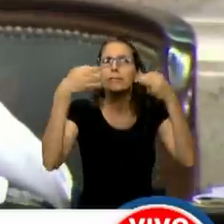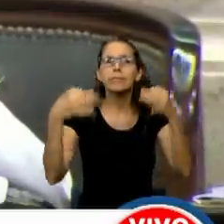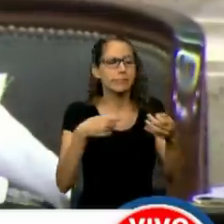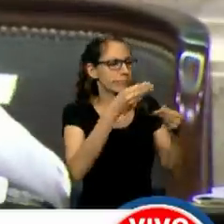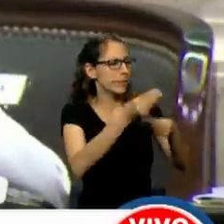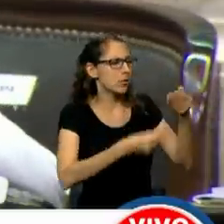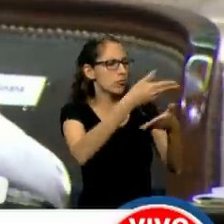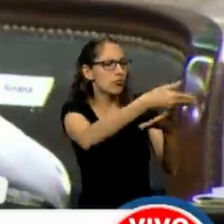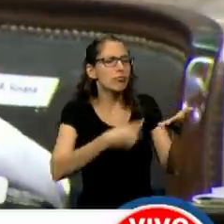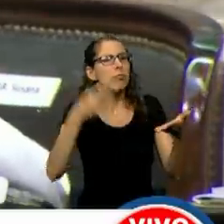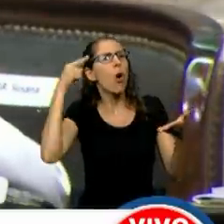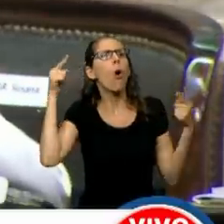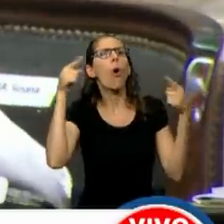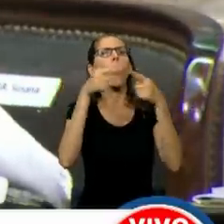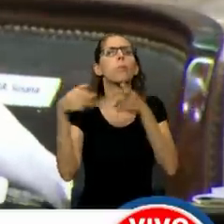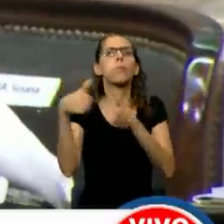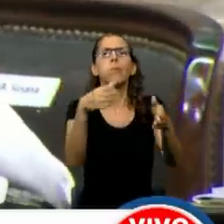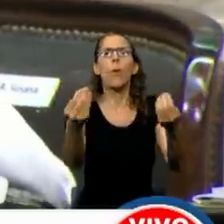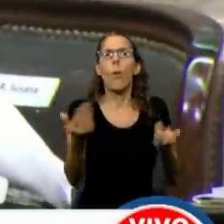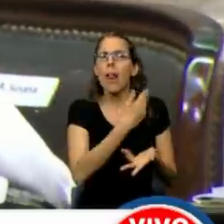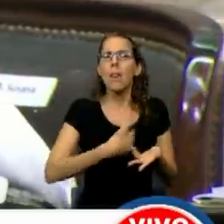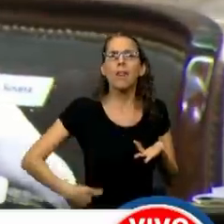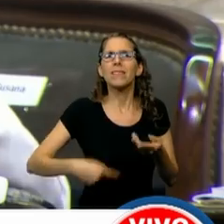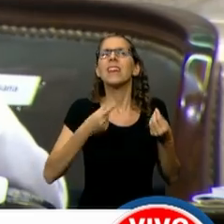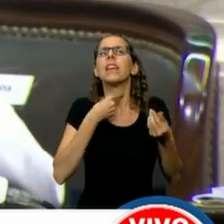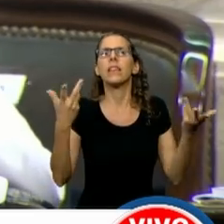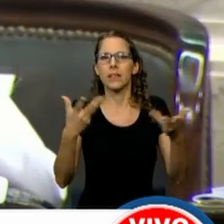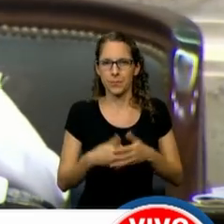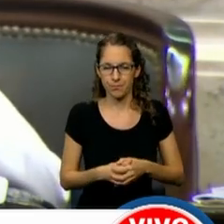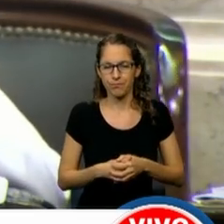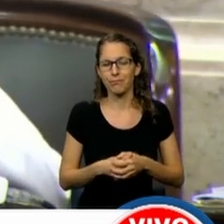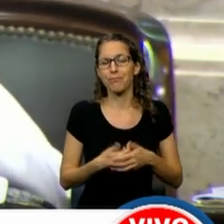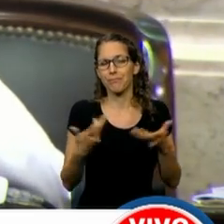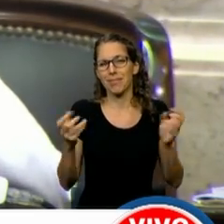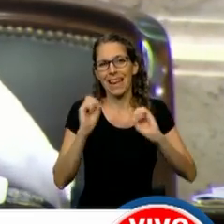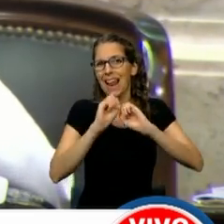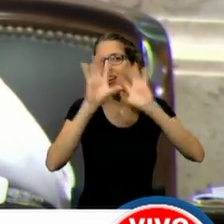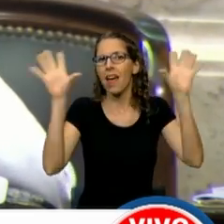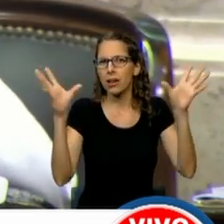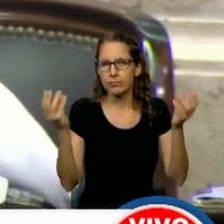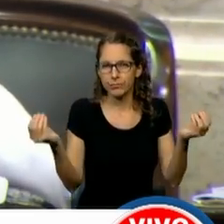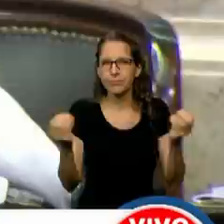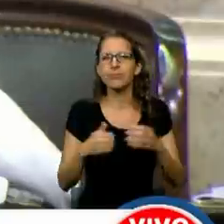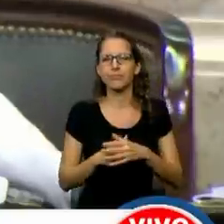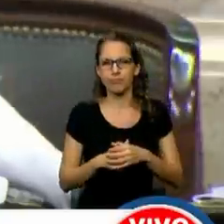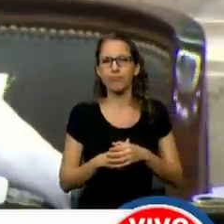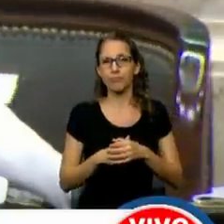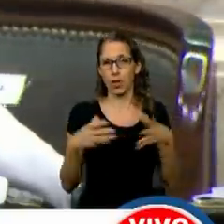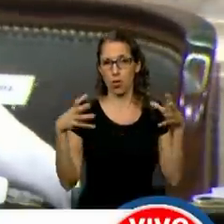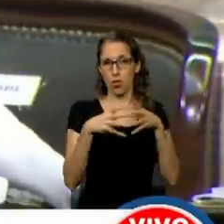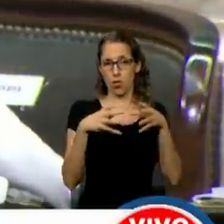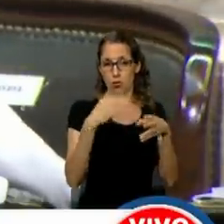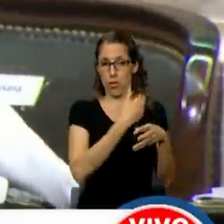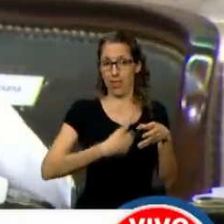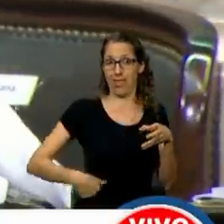rumbo que pretende para nuestro país este gobierno lo que es evidente es que el oficialismo